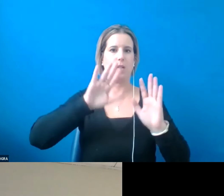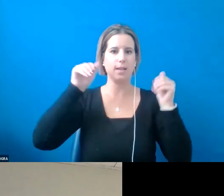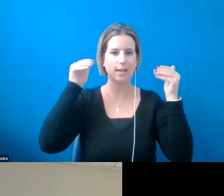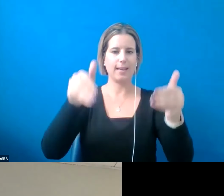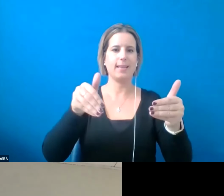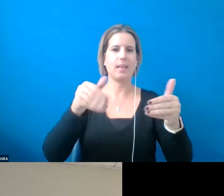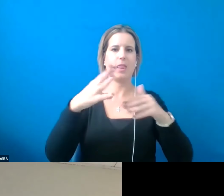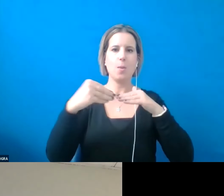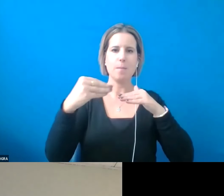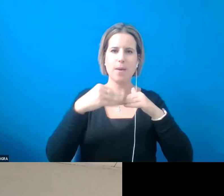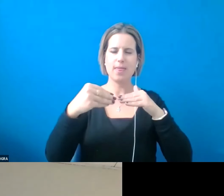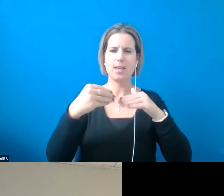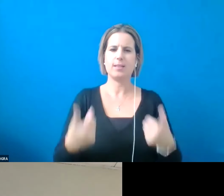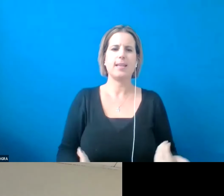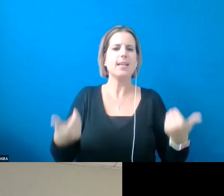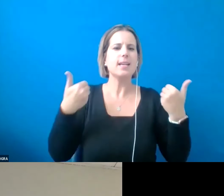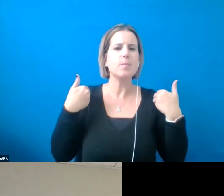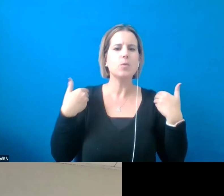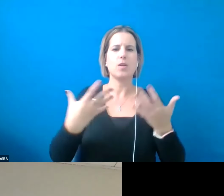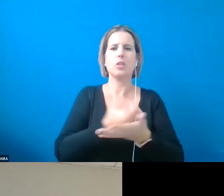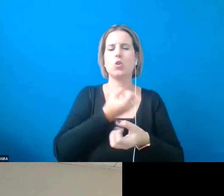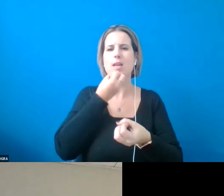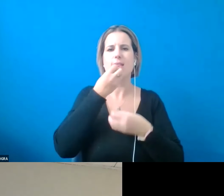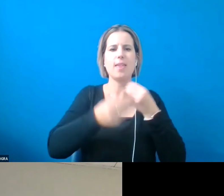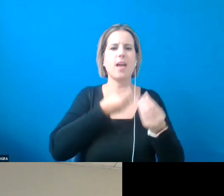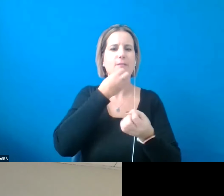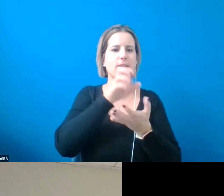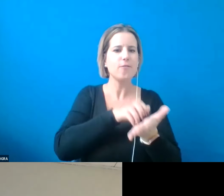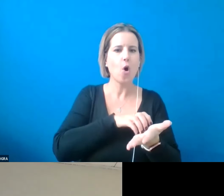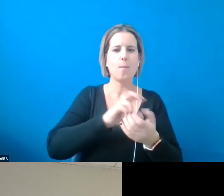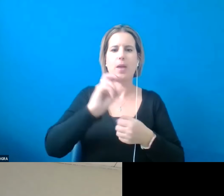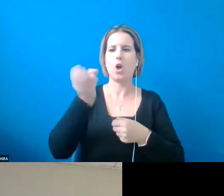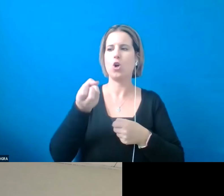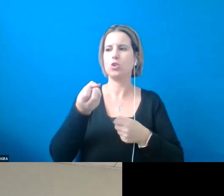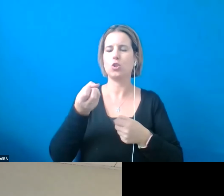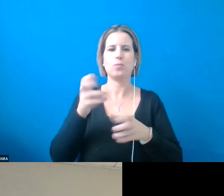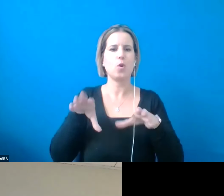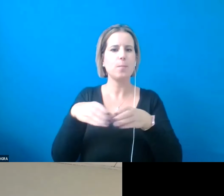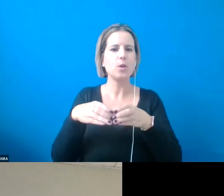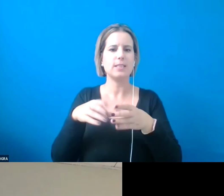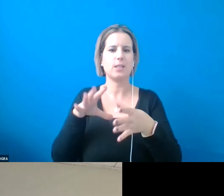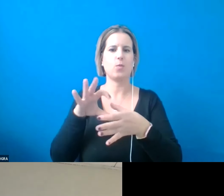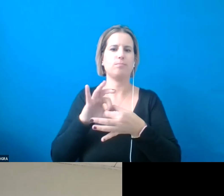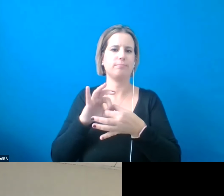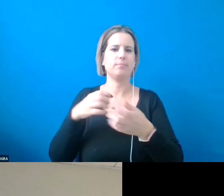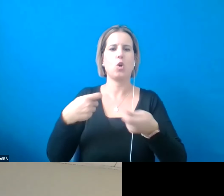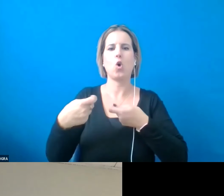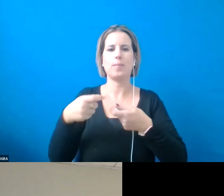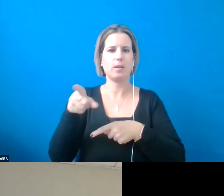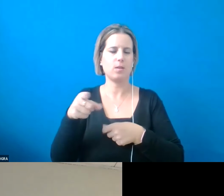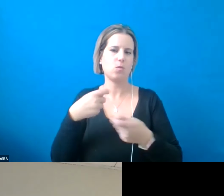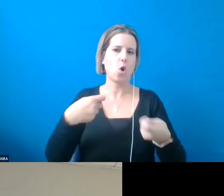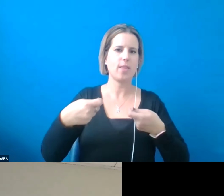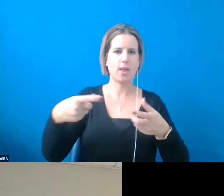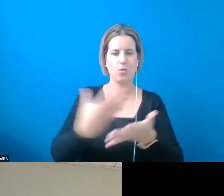se va a hacer cargo de todo si hay que hacer informes o hay que coordinarse con otros dispositivos va a ser él el